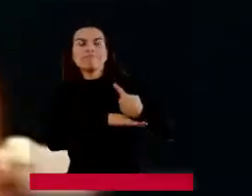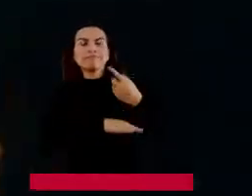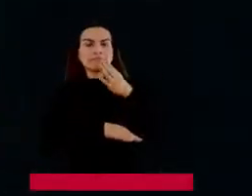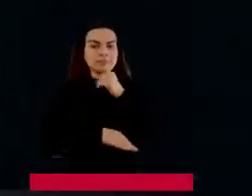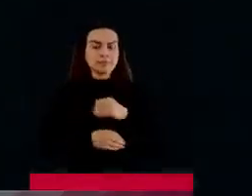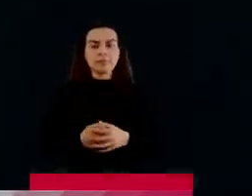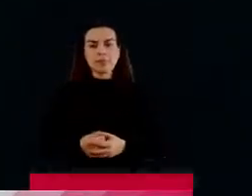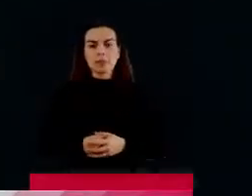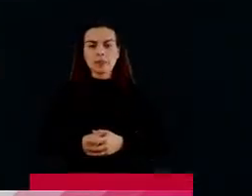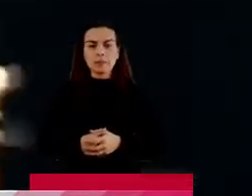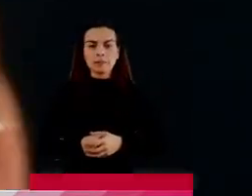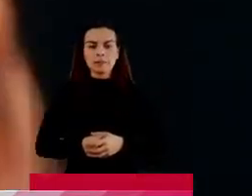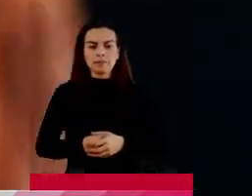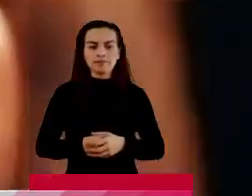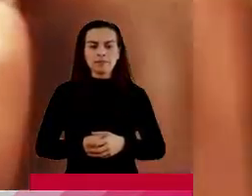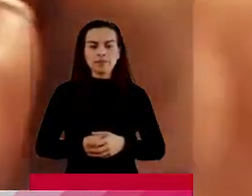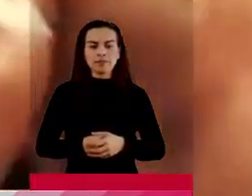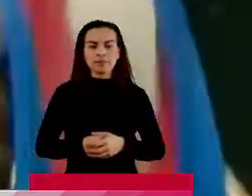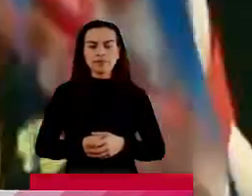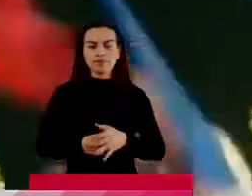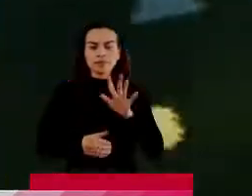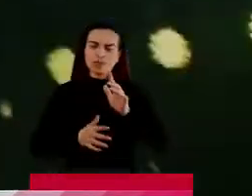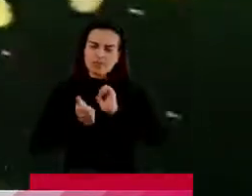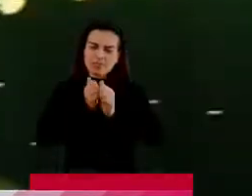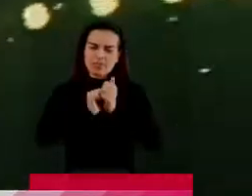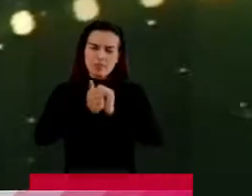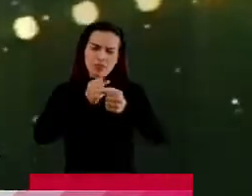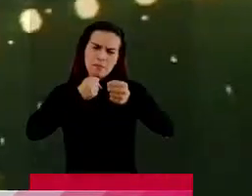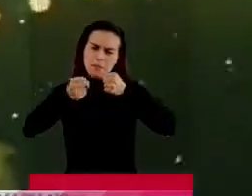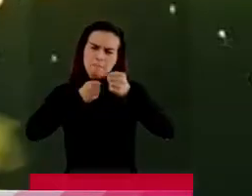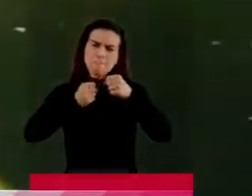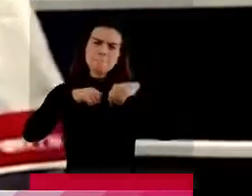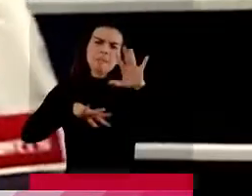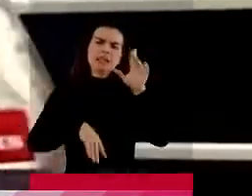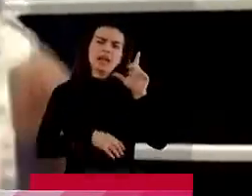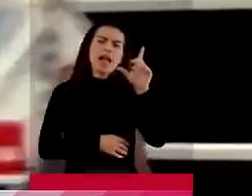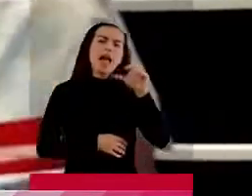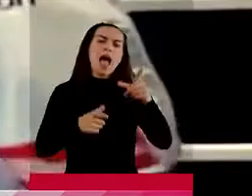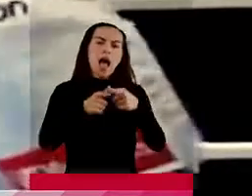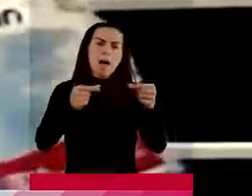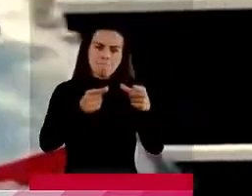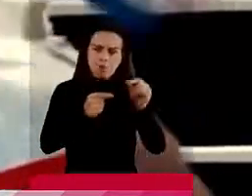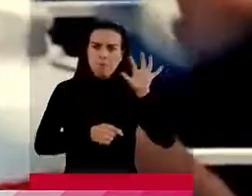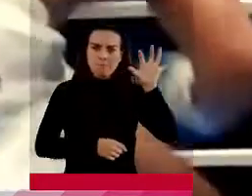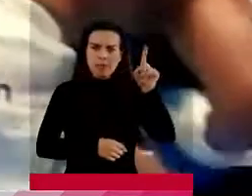es un deporte de combate de origen japonés que mezcla la técnica del boxeo con algunas artes marciales.